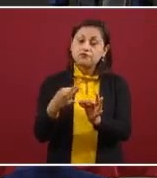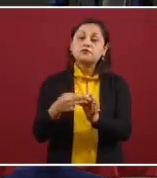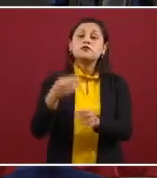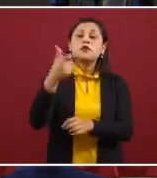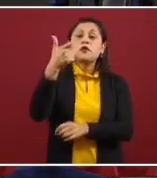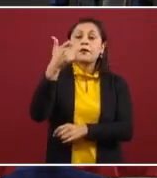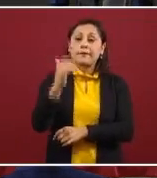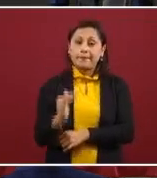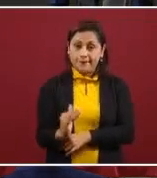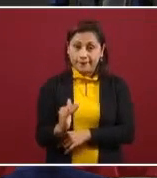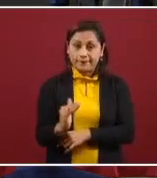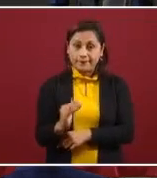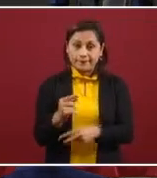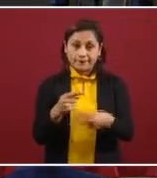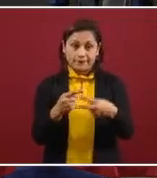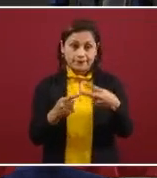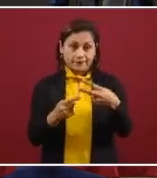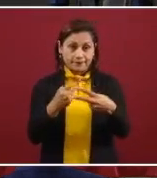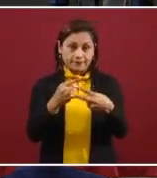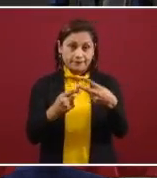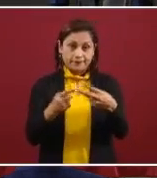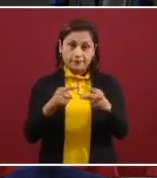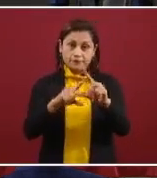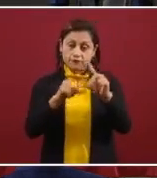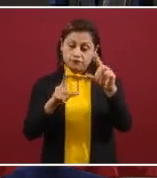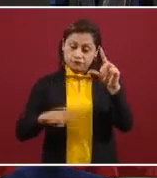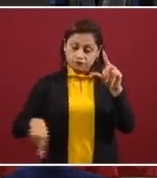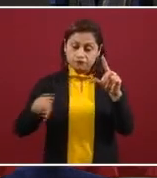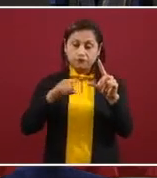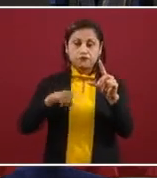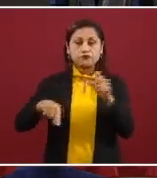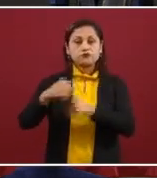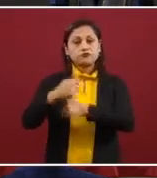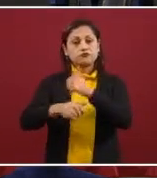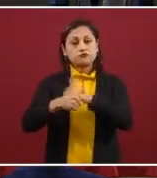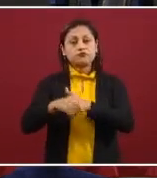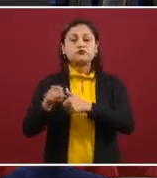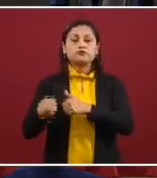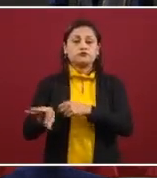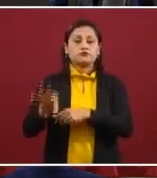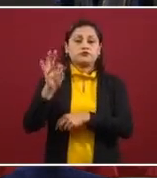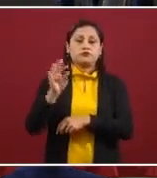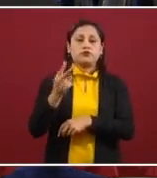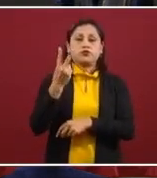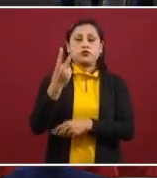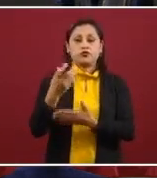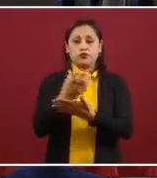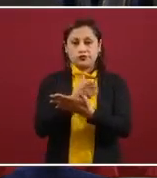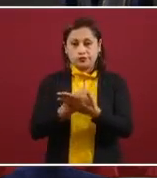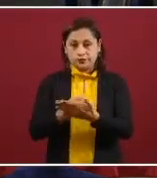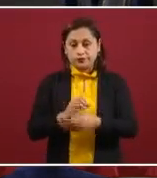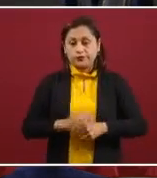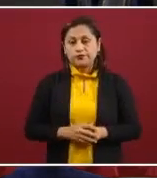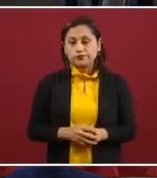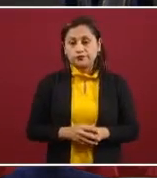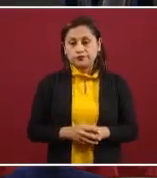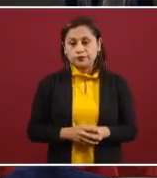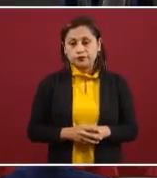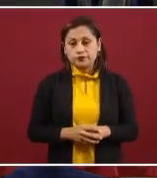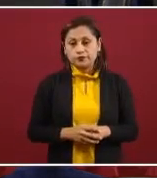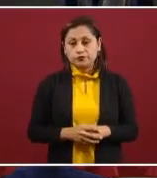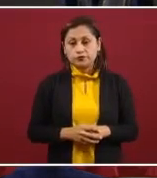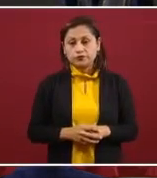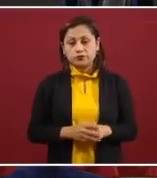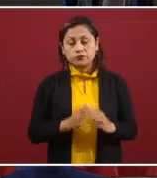más bajos en todo el país. Orsan y Lagas, que es el anterior,